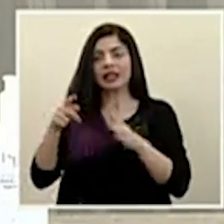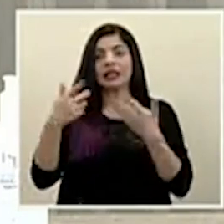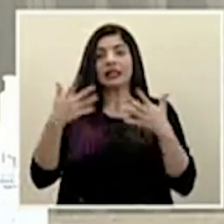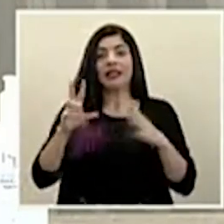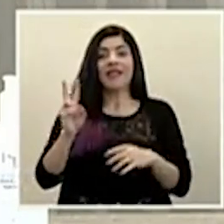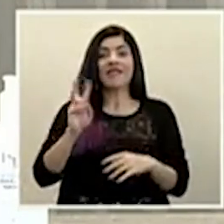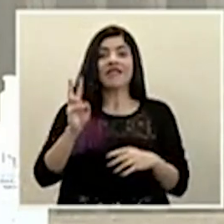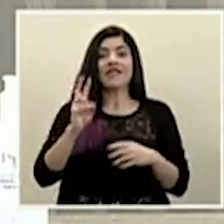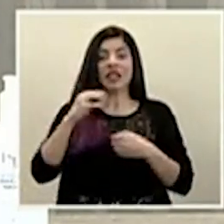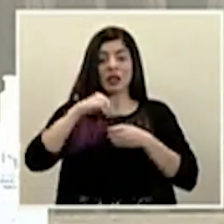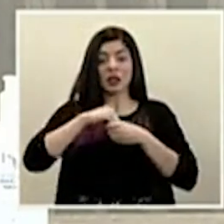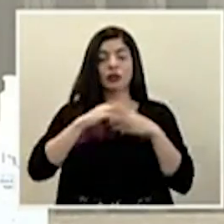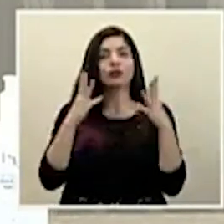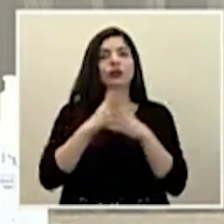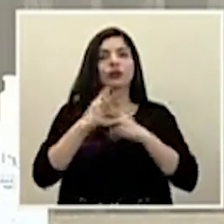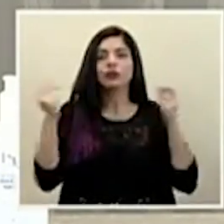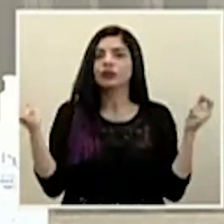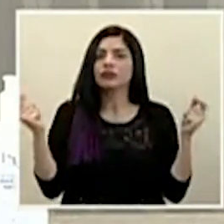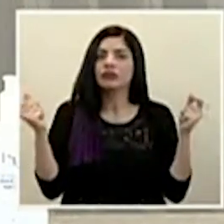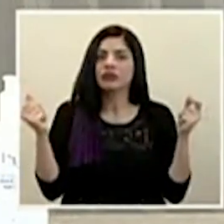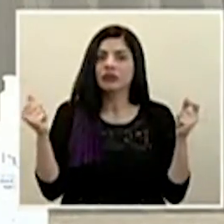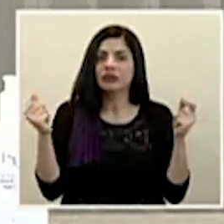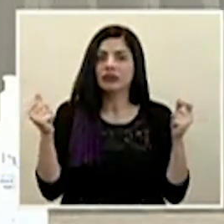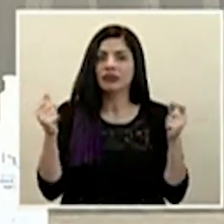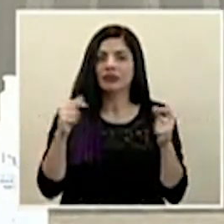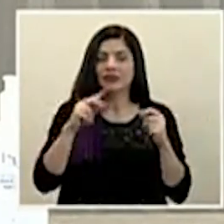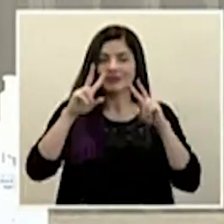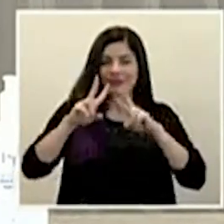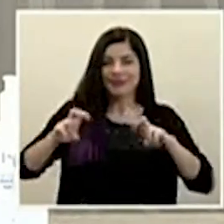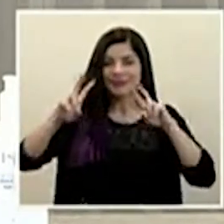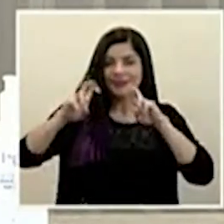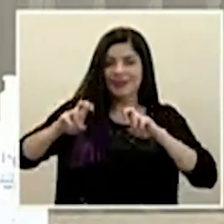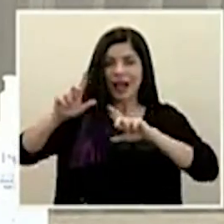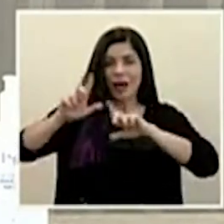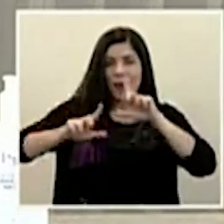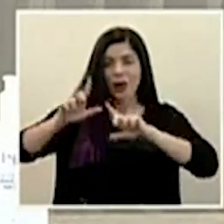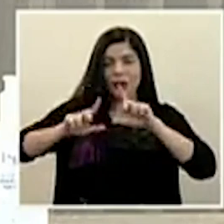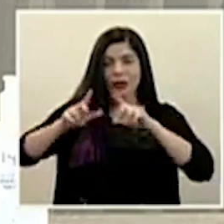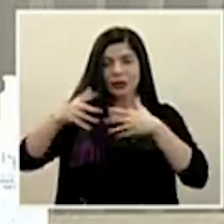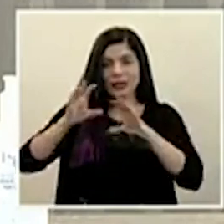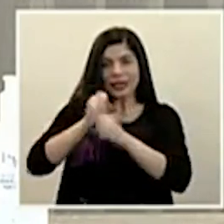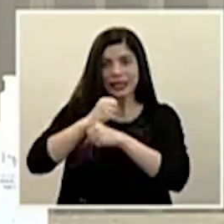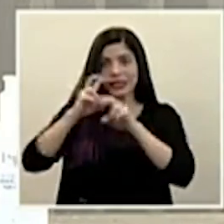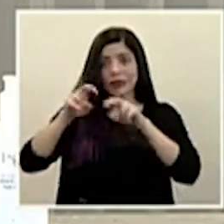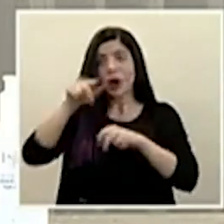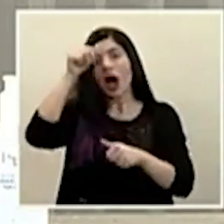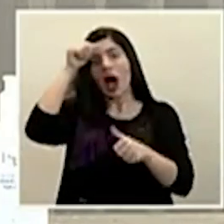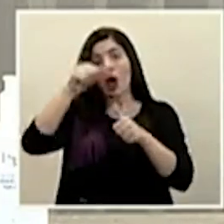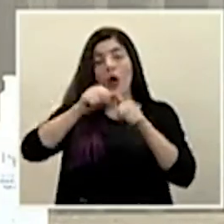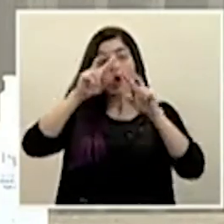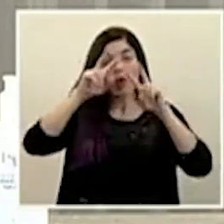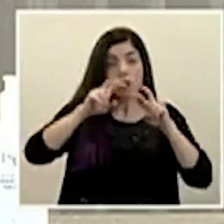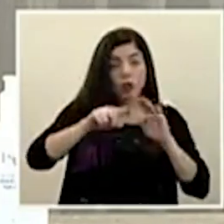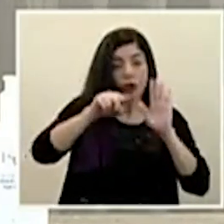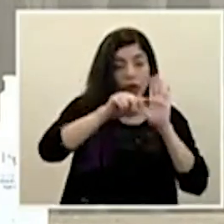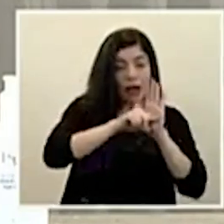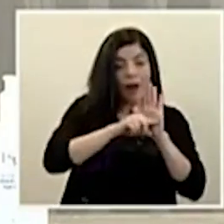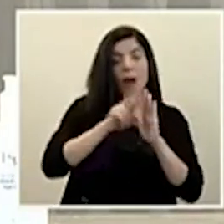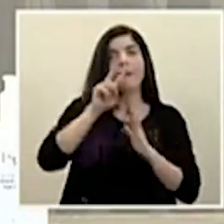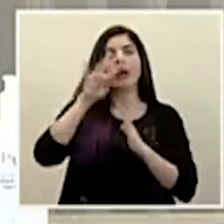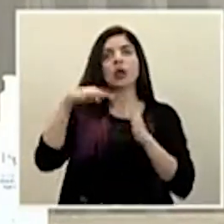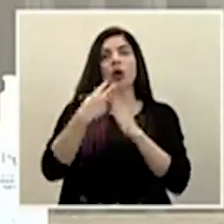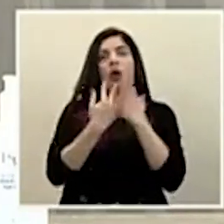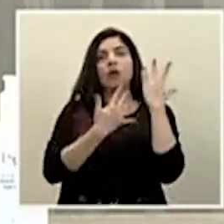el virus no está presente en las pruebas que se han hecho, que recordemos que se ocupan dos pruebas con una diferencia